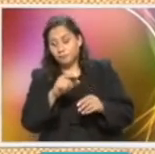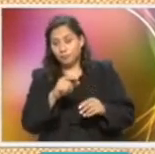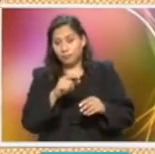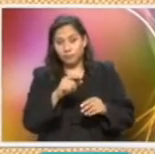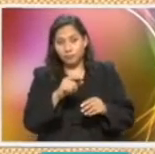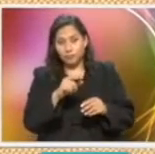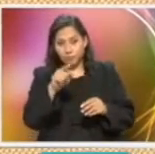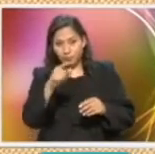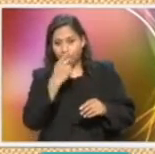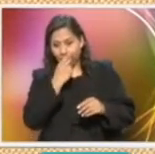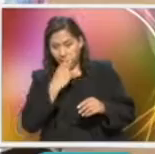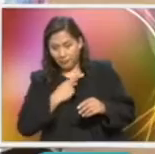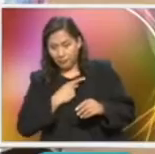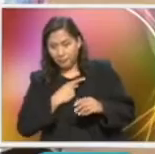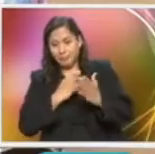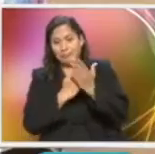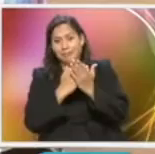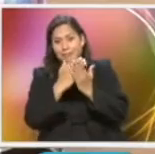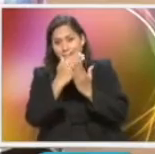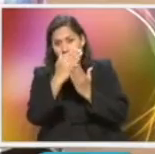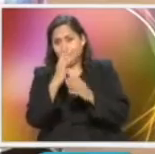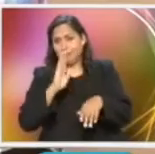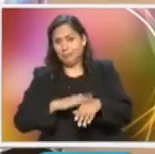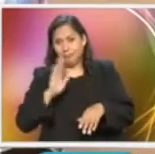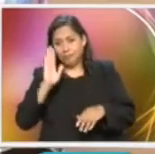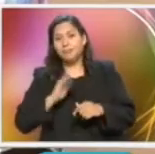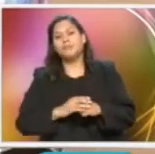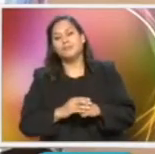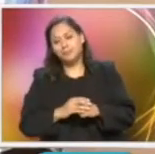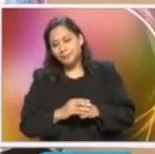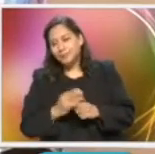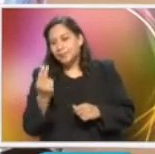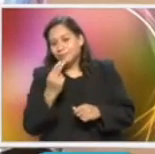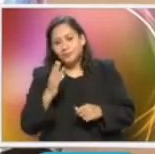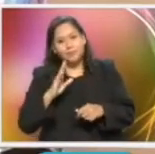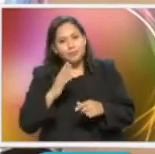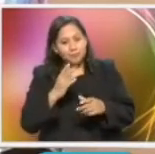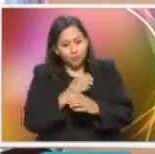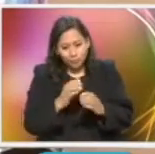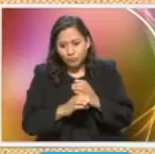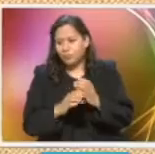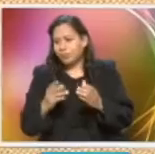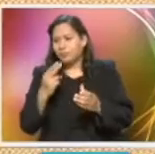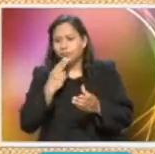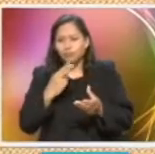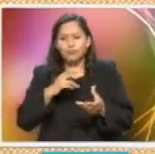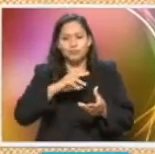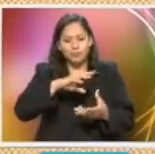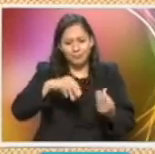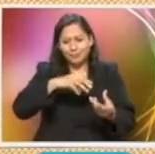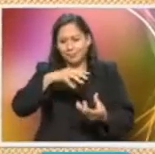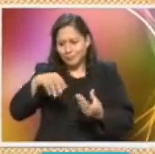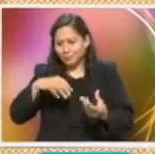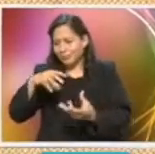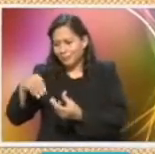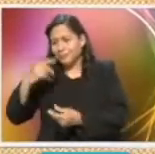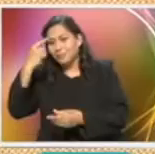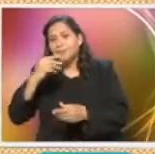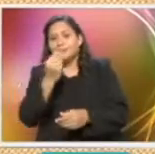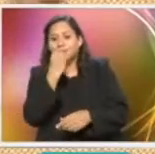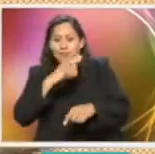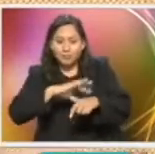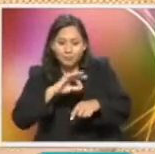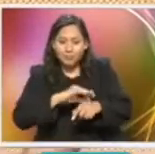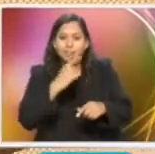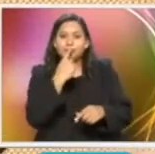consumo, como tú decías, se ha incrementado, y entonces estamos requiriendo muchos más recursos para que podamos comer mucha carne roja